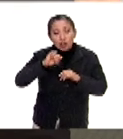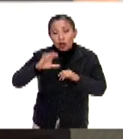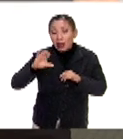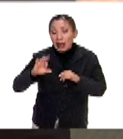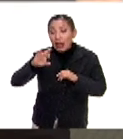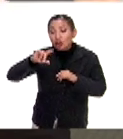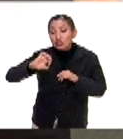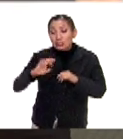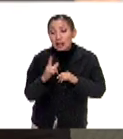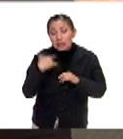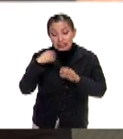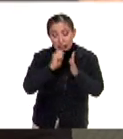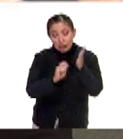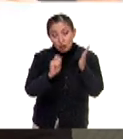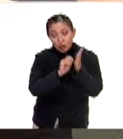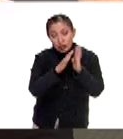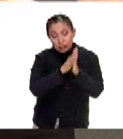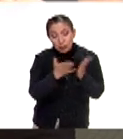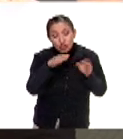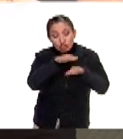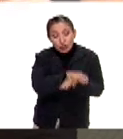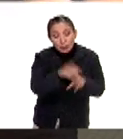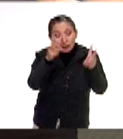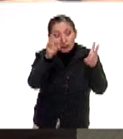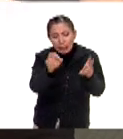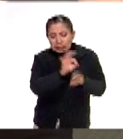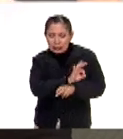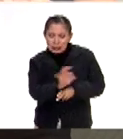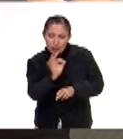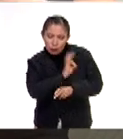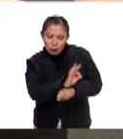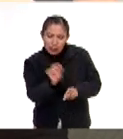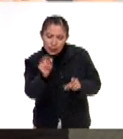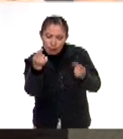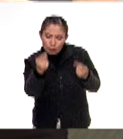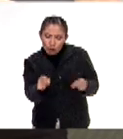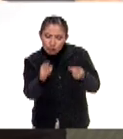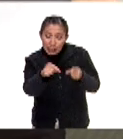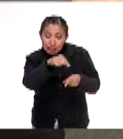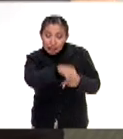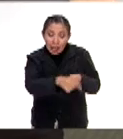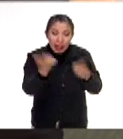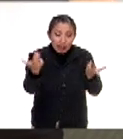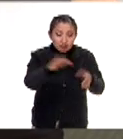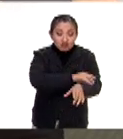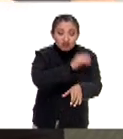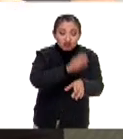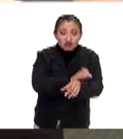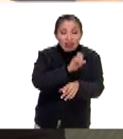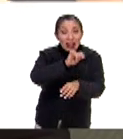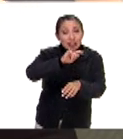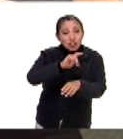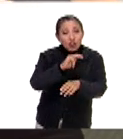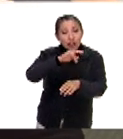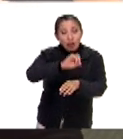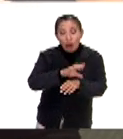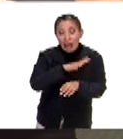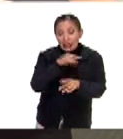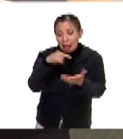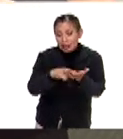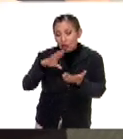Carlos Chávez escribe un libro sobre las posibilidades de la música desde lo electrónico. Entonces, por ejemplo,